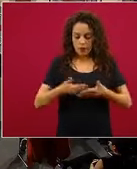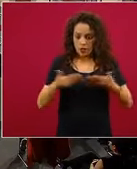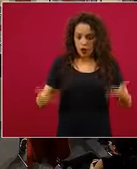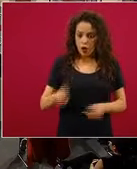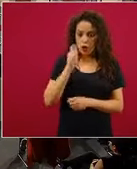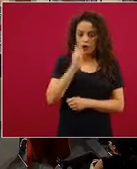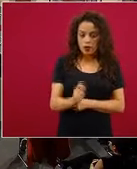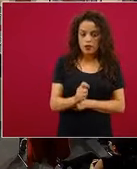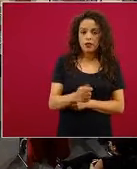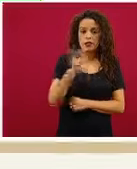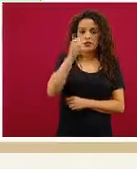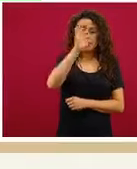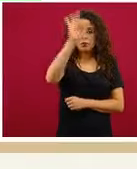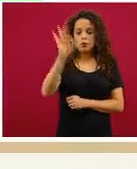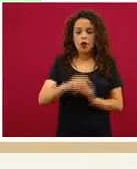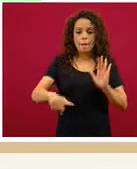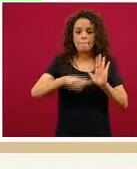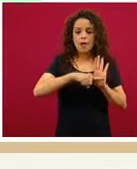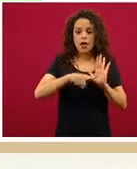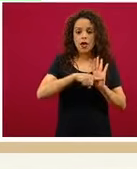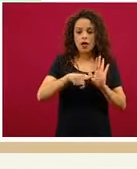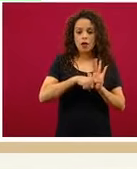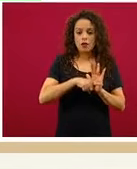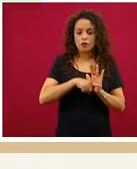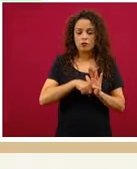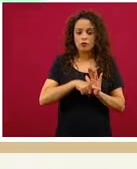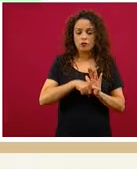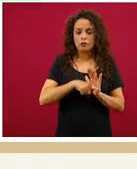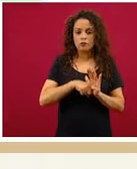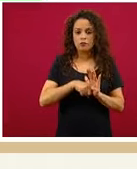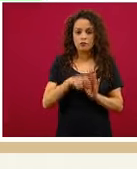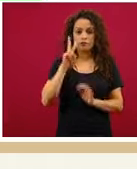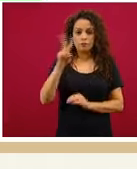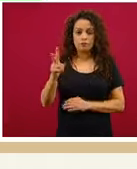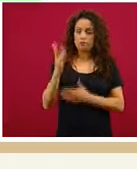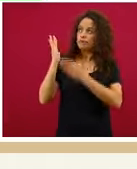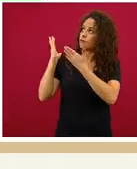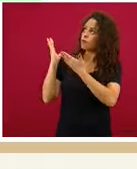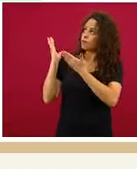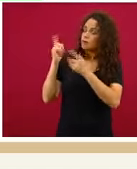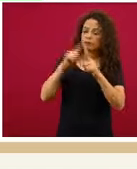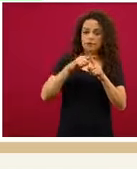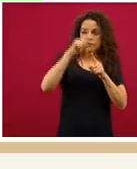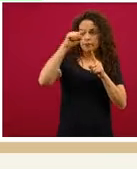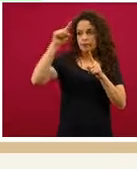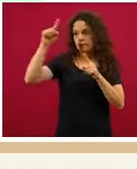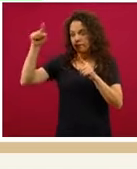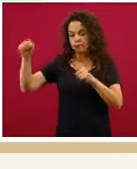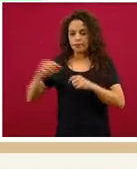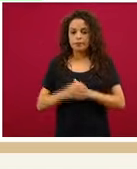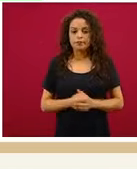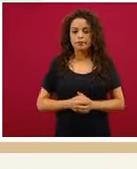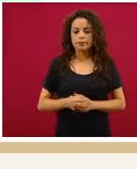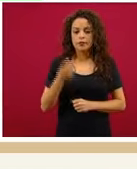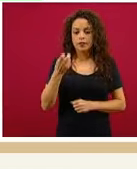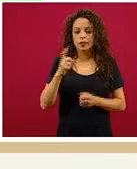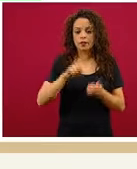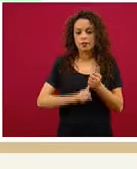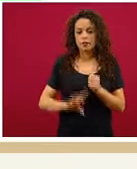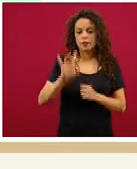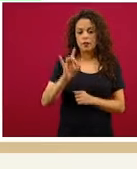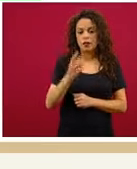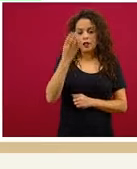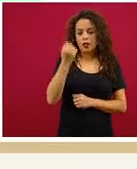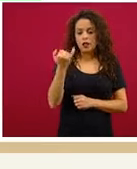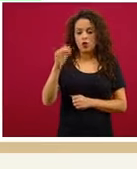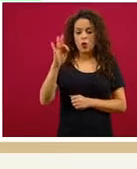menos 6% en relación a las dos últimas semanas graficadas, es decir, entre la 39 y 40, por lo que todavía se mantiene